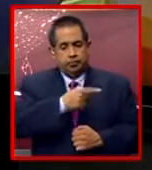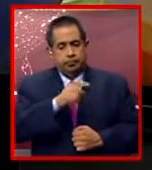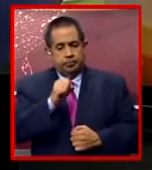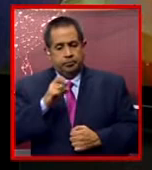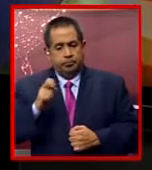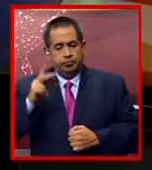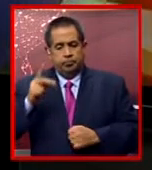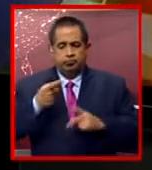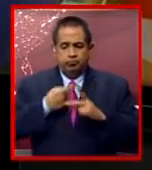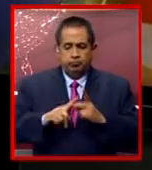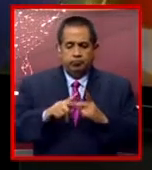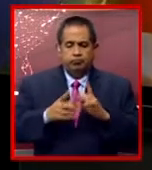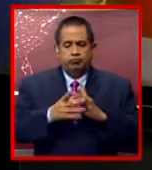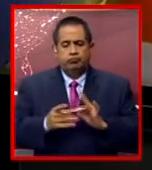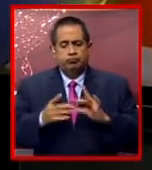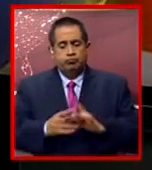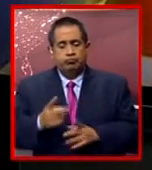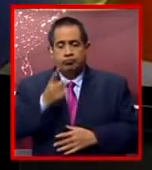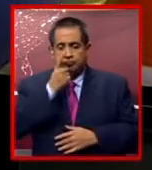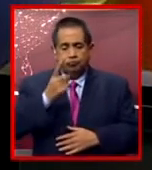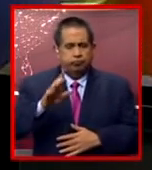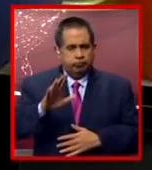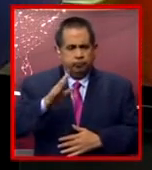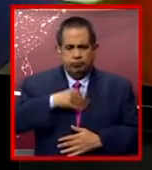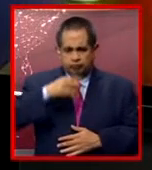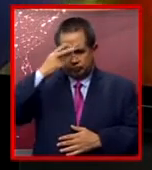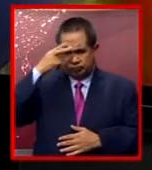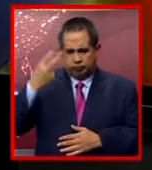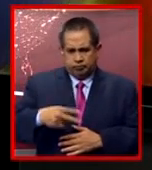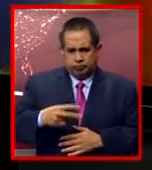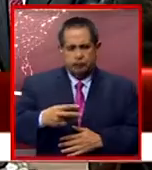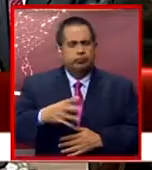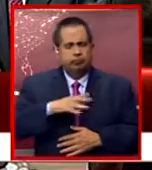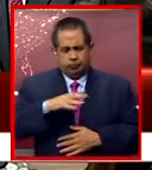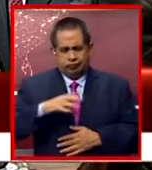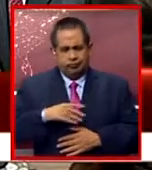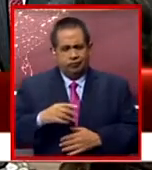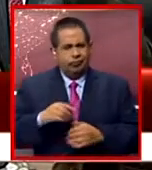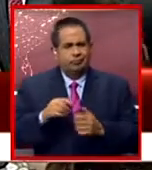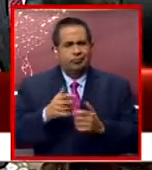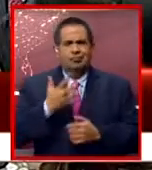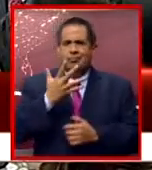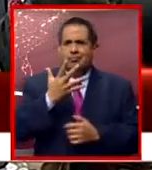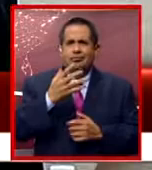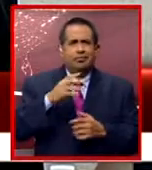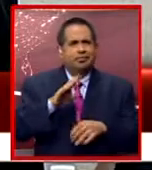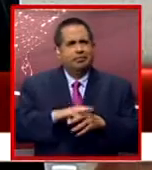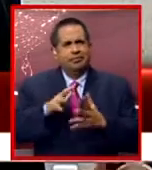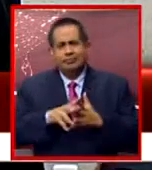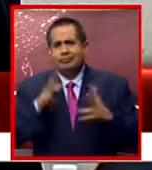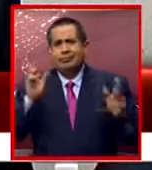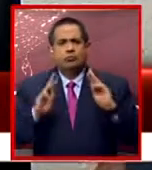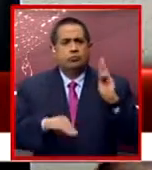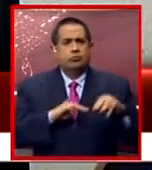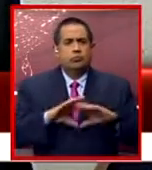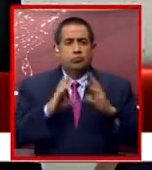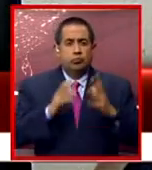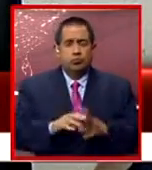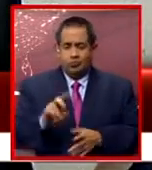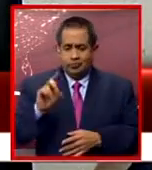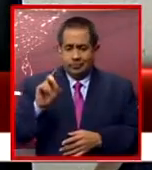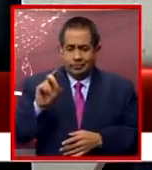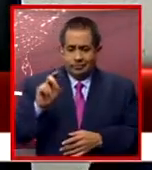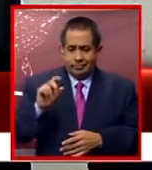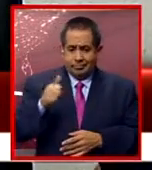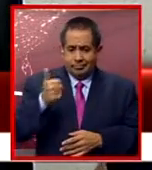de la Secretaría de Educación Pública aseguró que México tiene uno de los 5 sistemas de educación pública más grandes del mundo, con más de 36 millones de